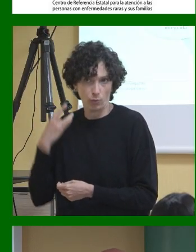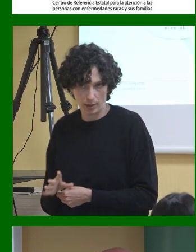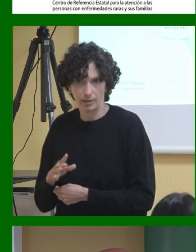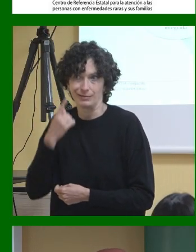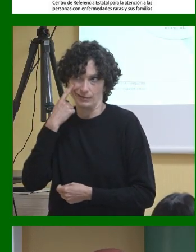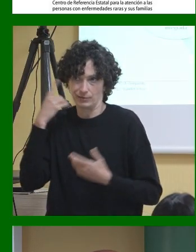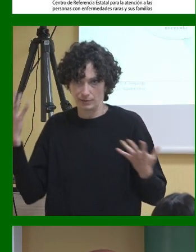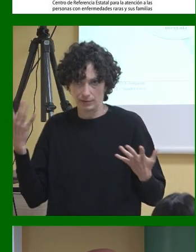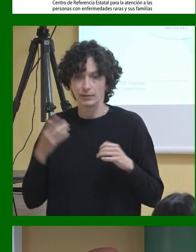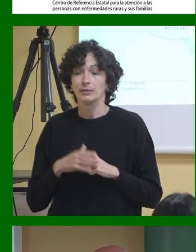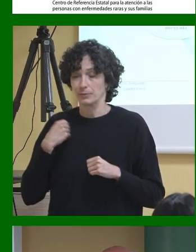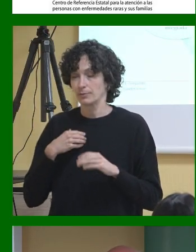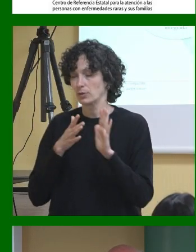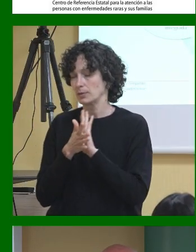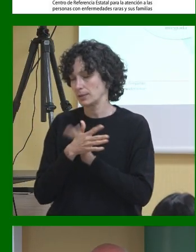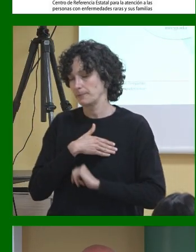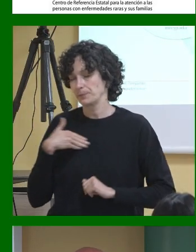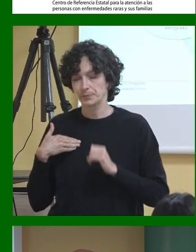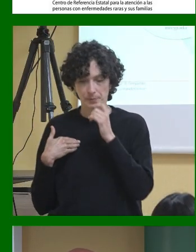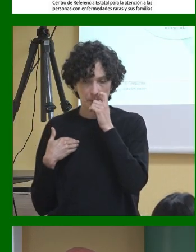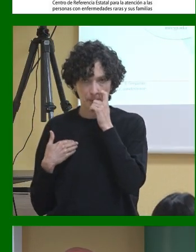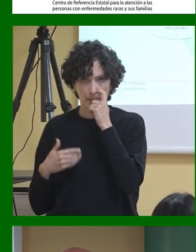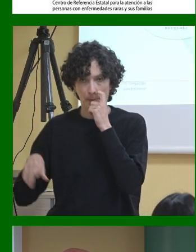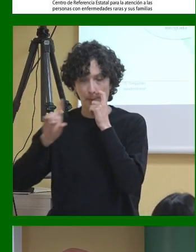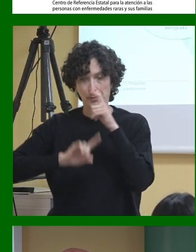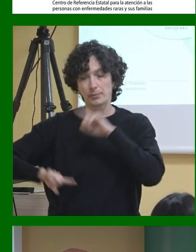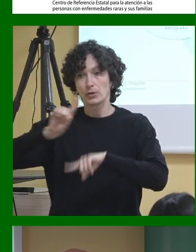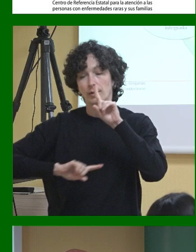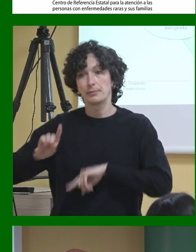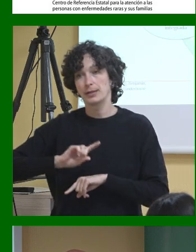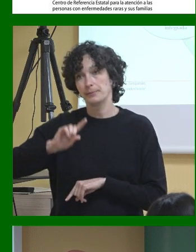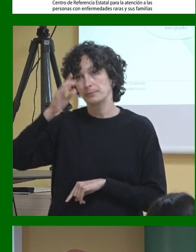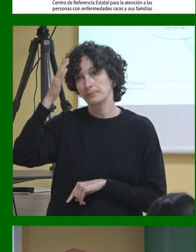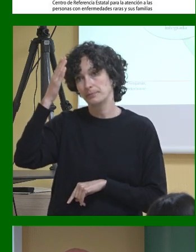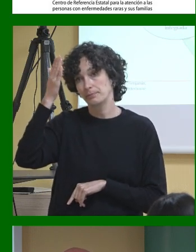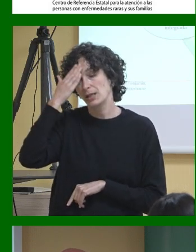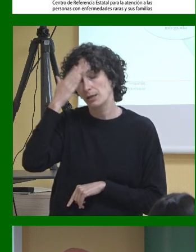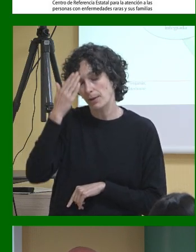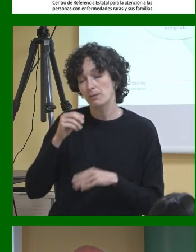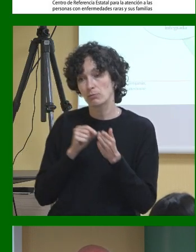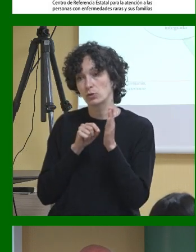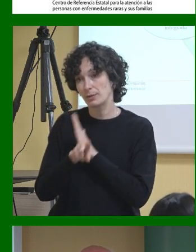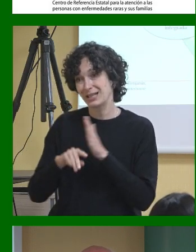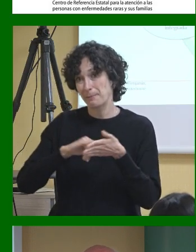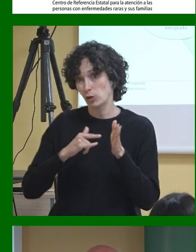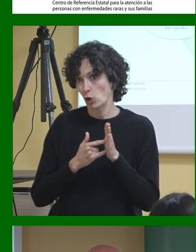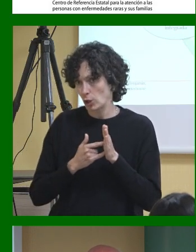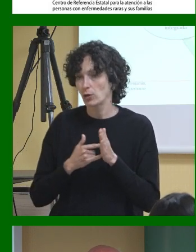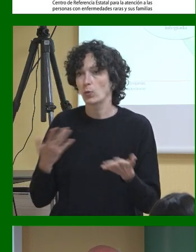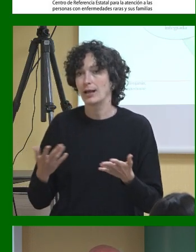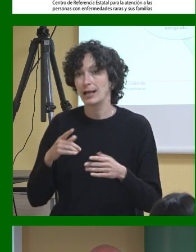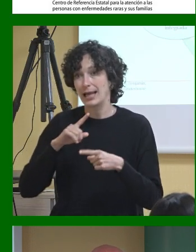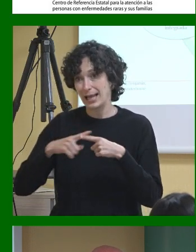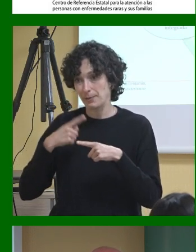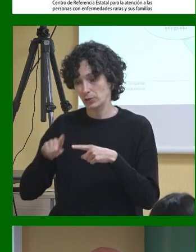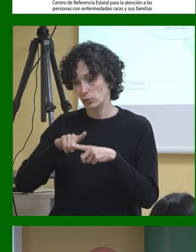hablar. Bueno, el primer problema desde el punto de vista metodológico o desafío tiene que ver con los 4 elementos que voy